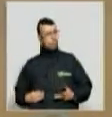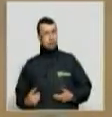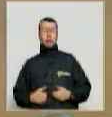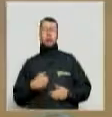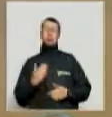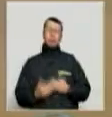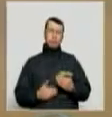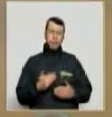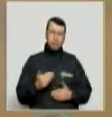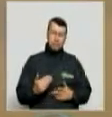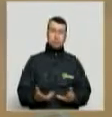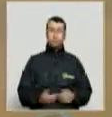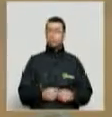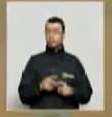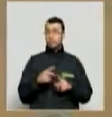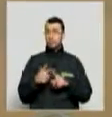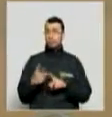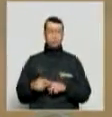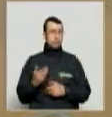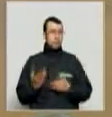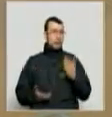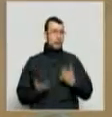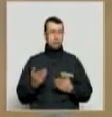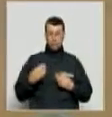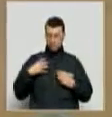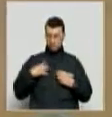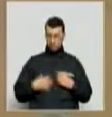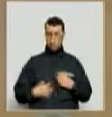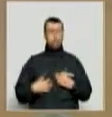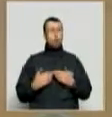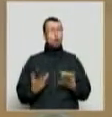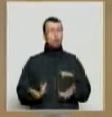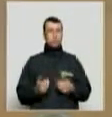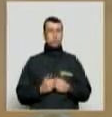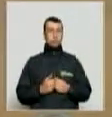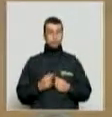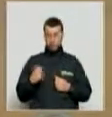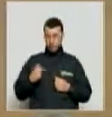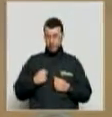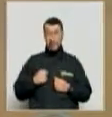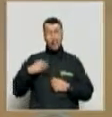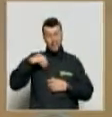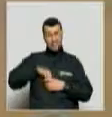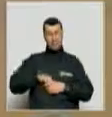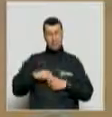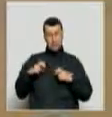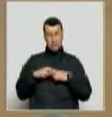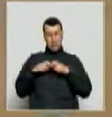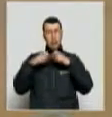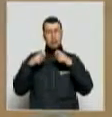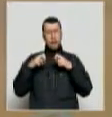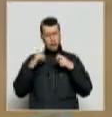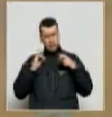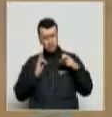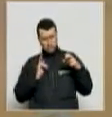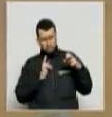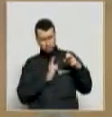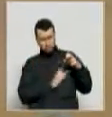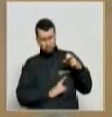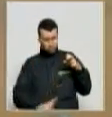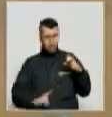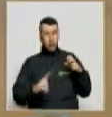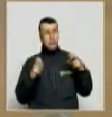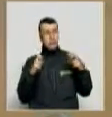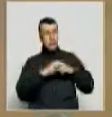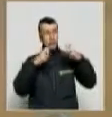siguientes se van colocando en la posición en la que está el corazón. Con eso, cuando hay una descarga eléctrica que nace desde el nodo sinusal que está en la aurícula